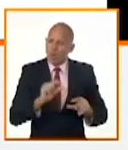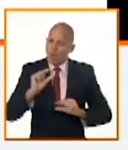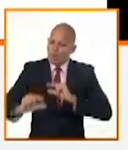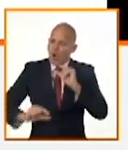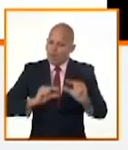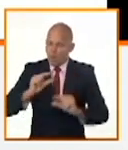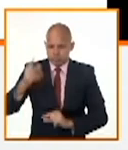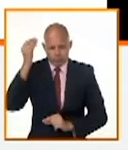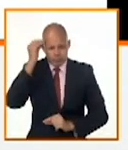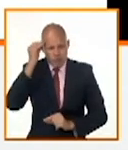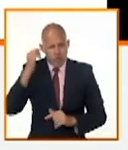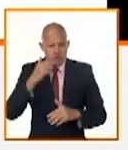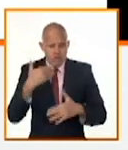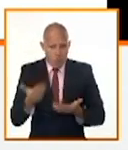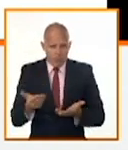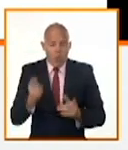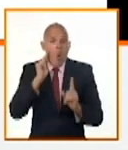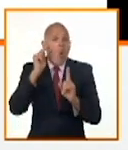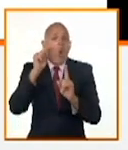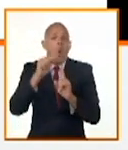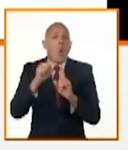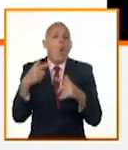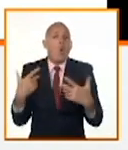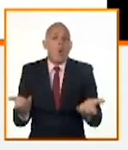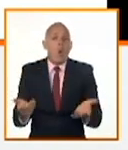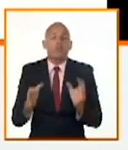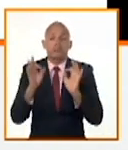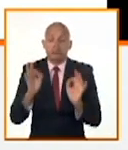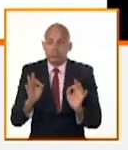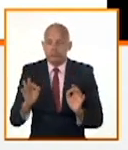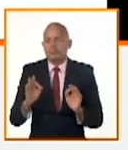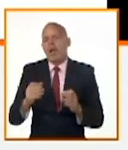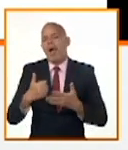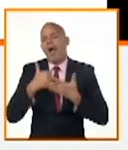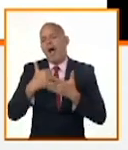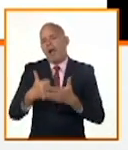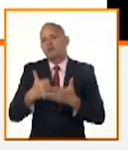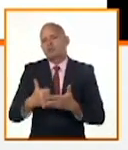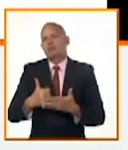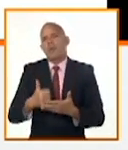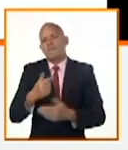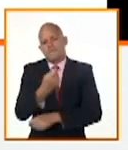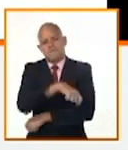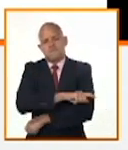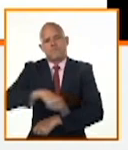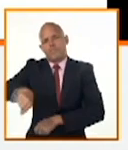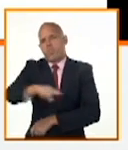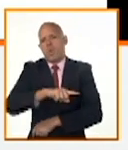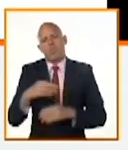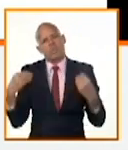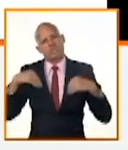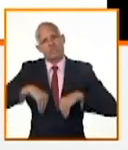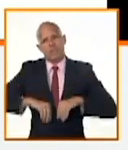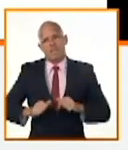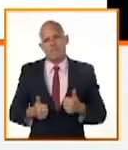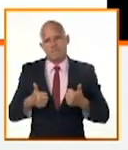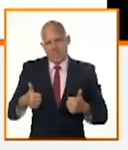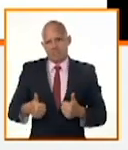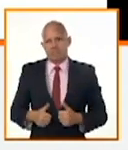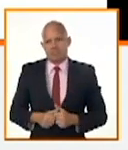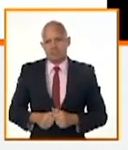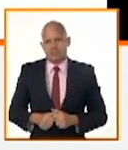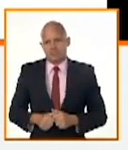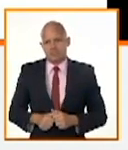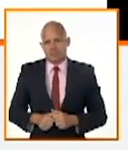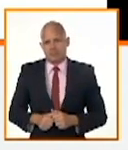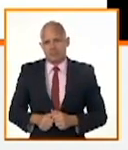todos pero la meta está Clara siempre que se beneficie a la población es nuestro deber hacer todo lo posible porque